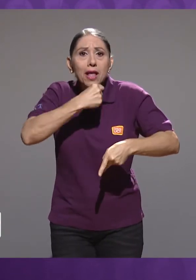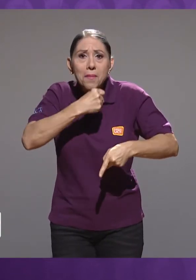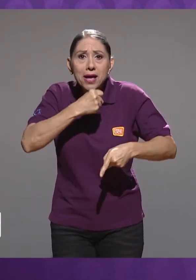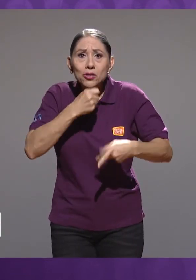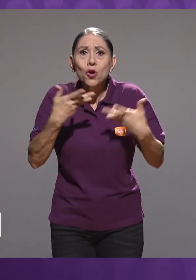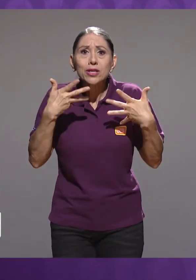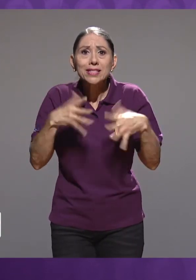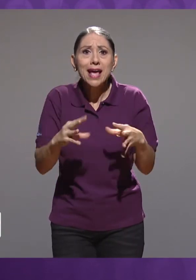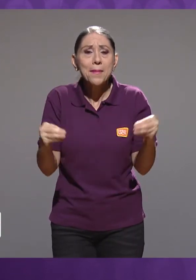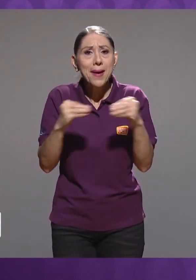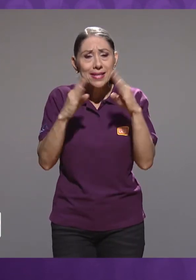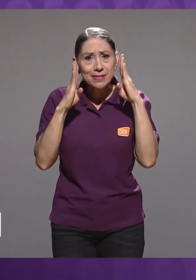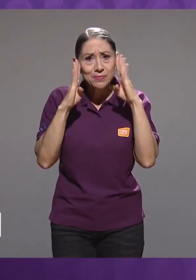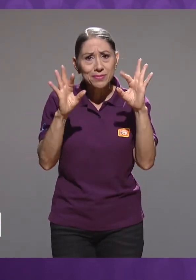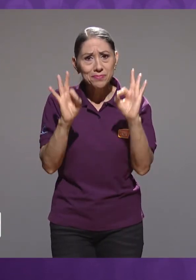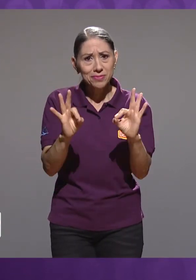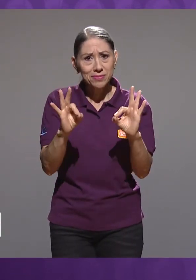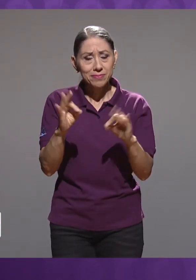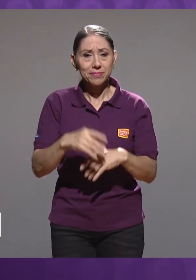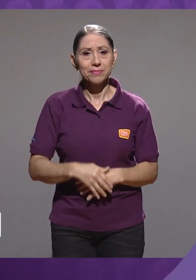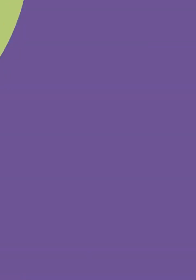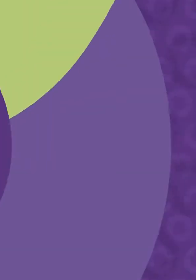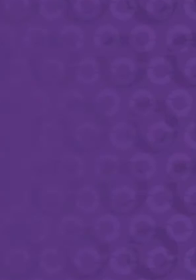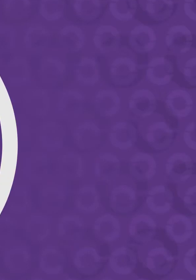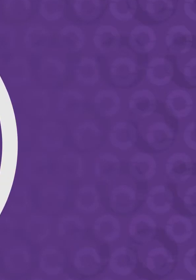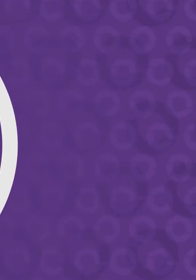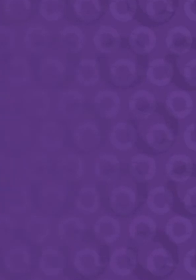vulnerable ante el COVID.